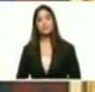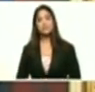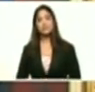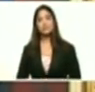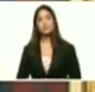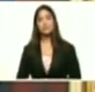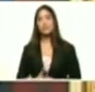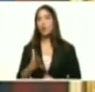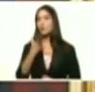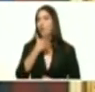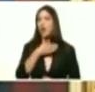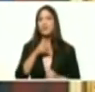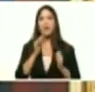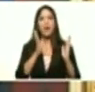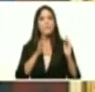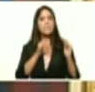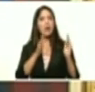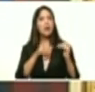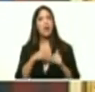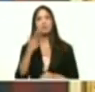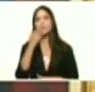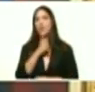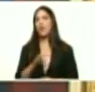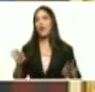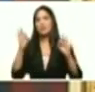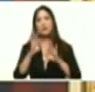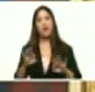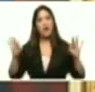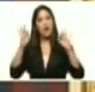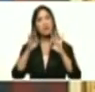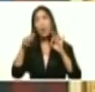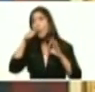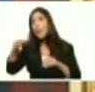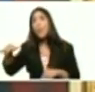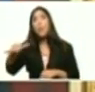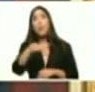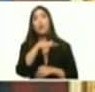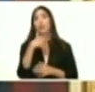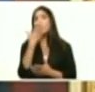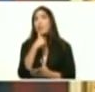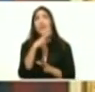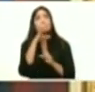donde no había esperanza, no había nada, no había donde agarrarse, un pueblo huérfano,